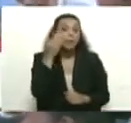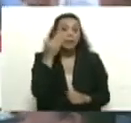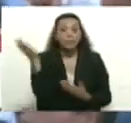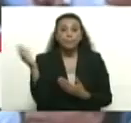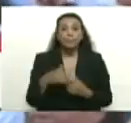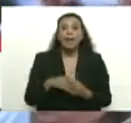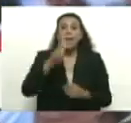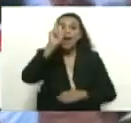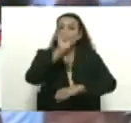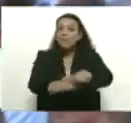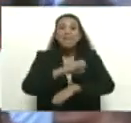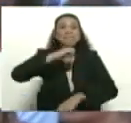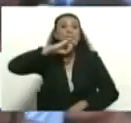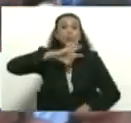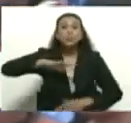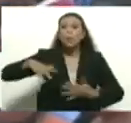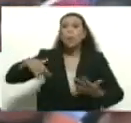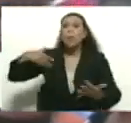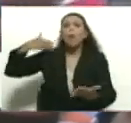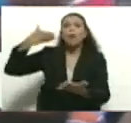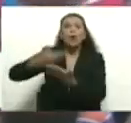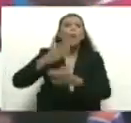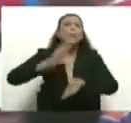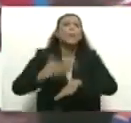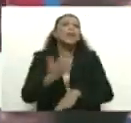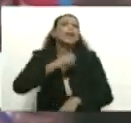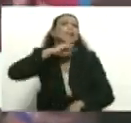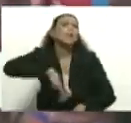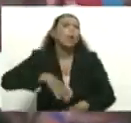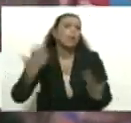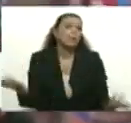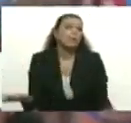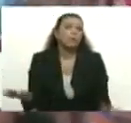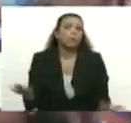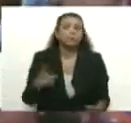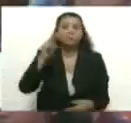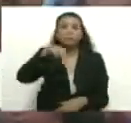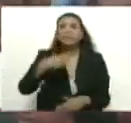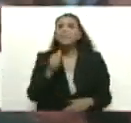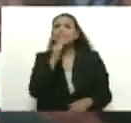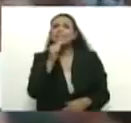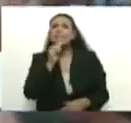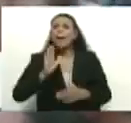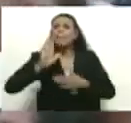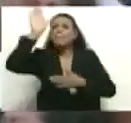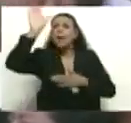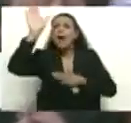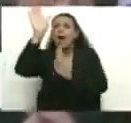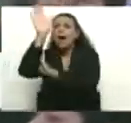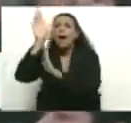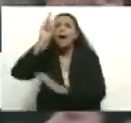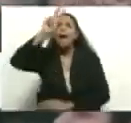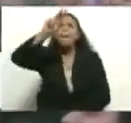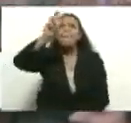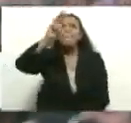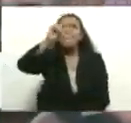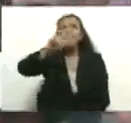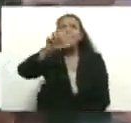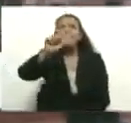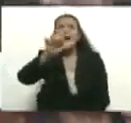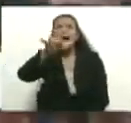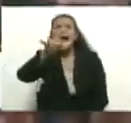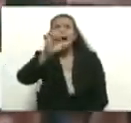La Vega es histórico por muchas razones. Mayerlin, levante la mano, Mayerlin. Yo dije que iba a nombrar